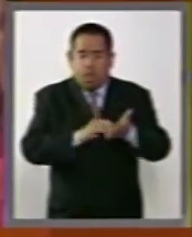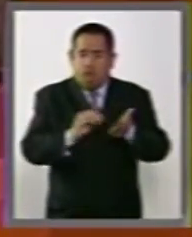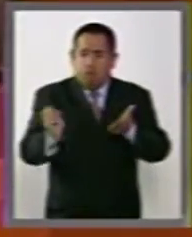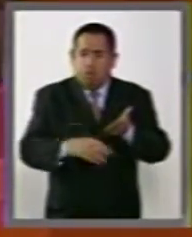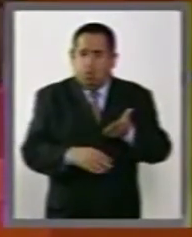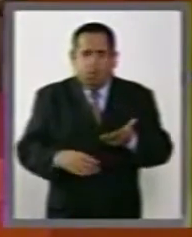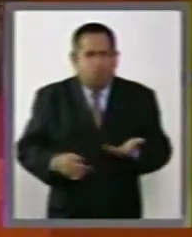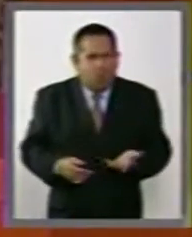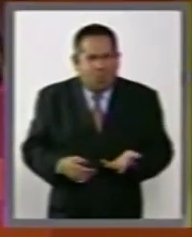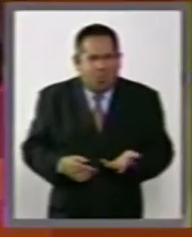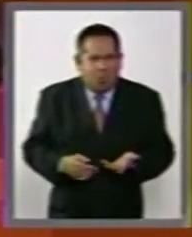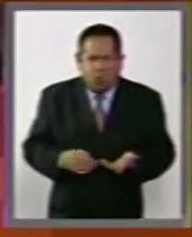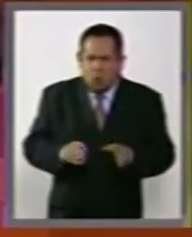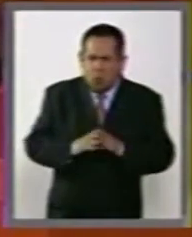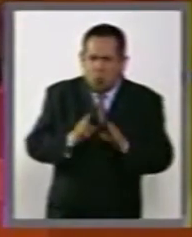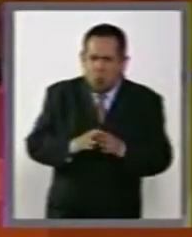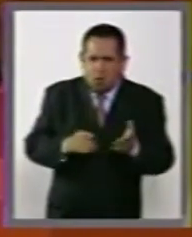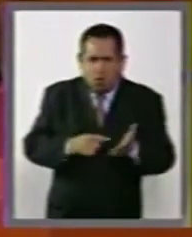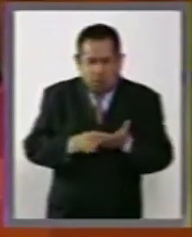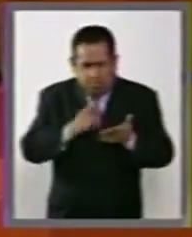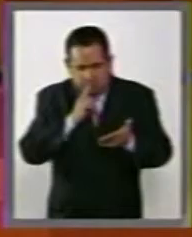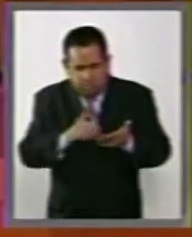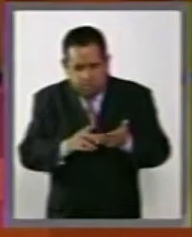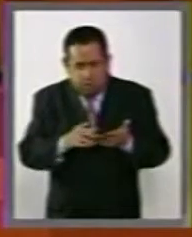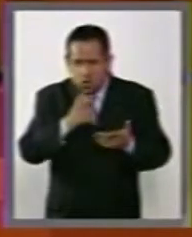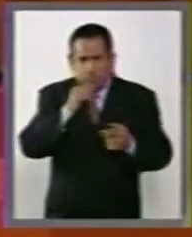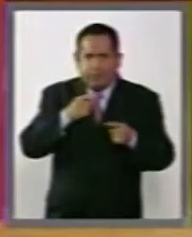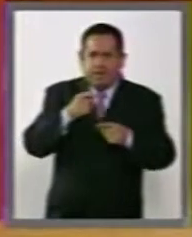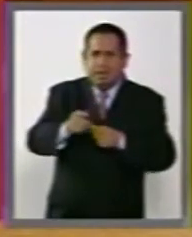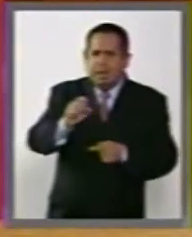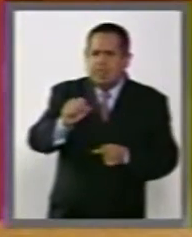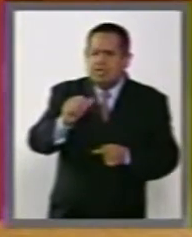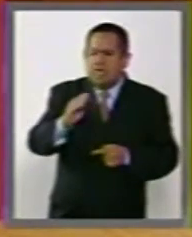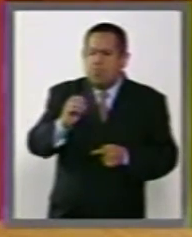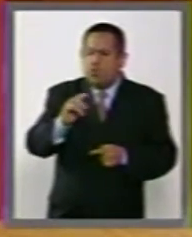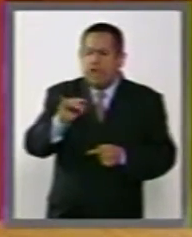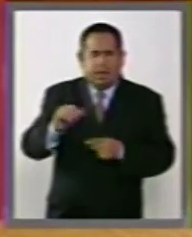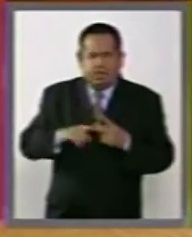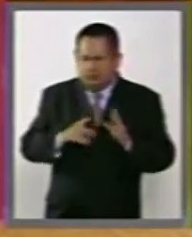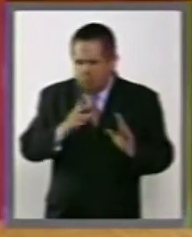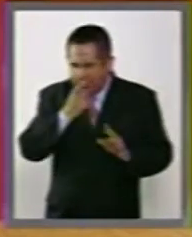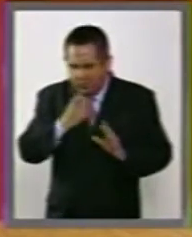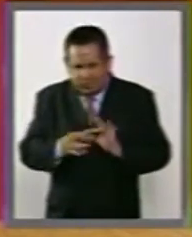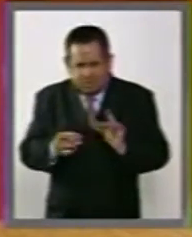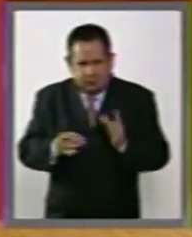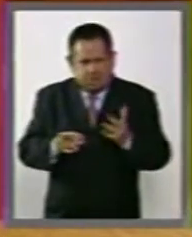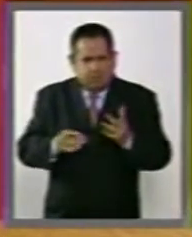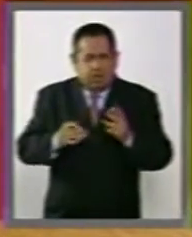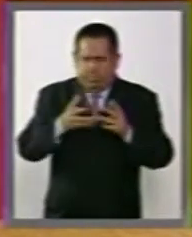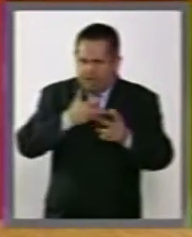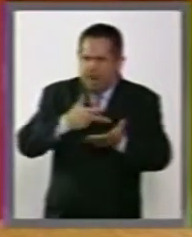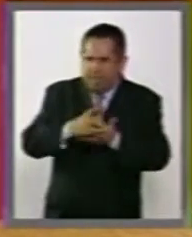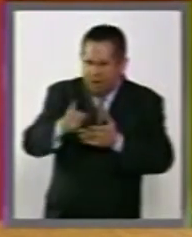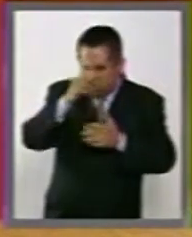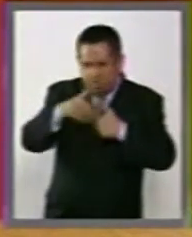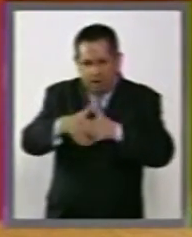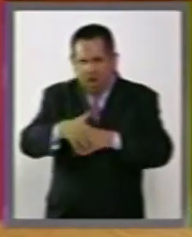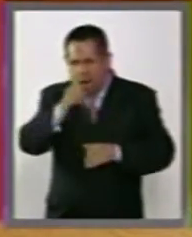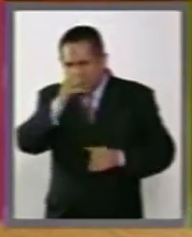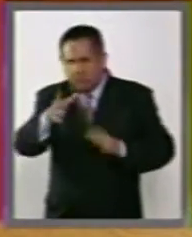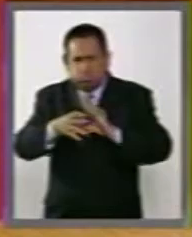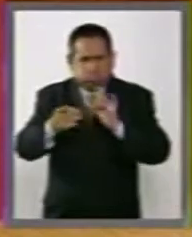en ningún caso podrá considerarse el sabotaje, el ejercicio del derecho a la manifestación y expresión